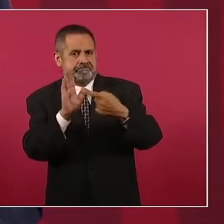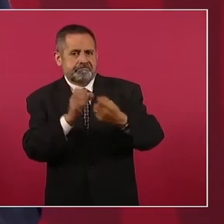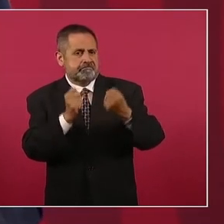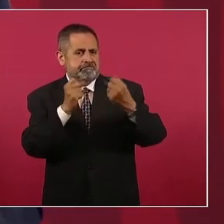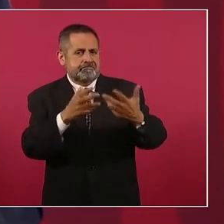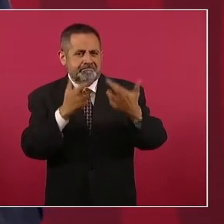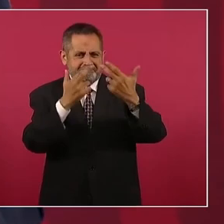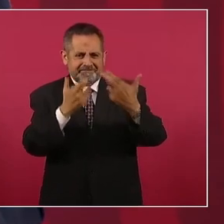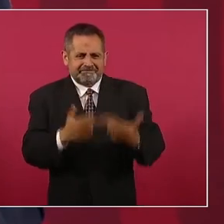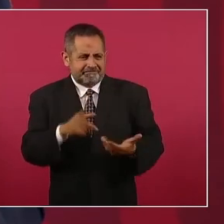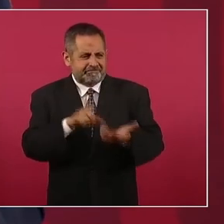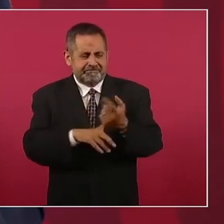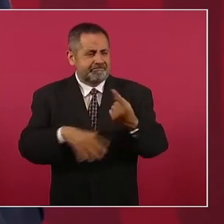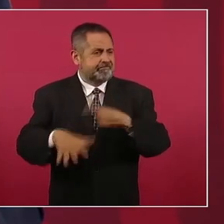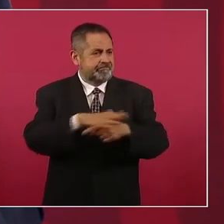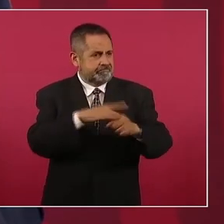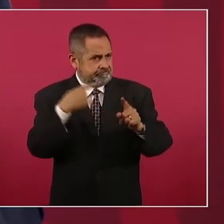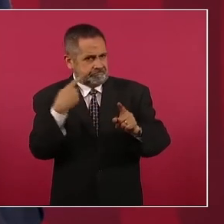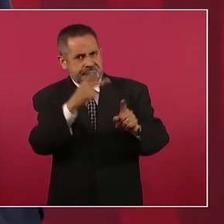la destrucción